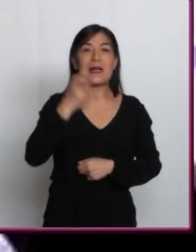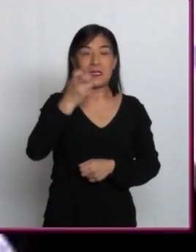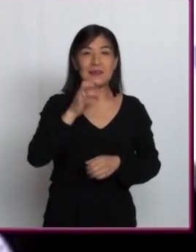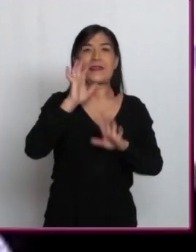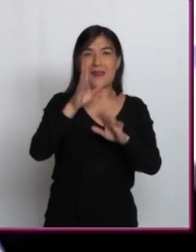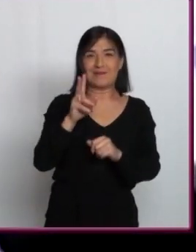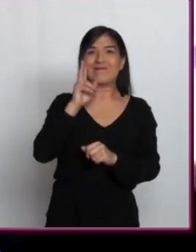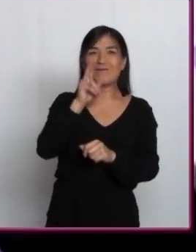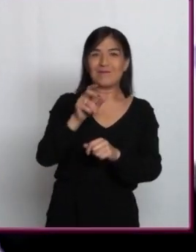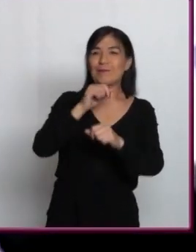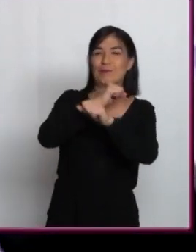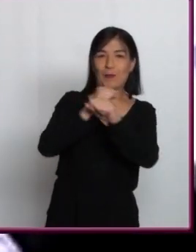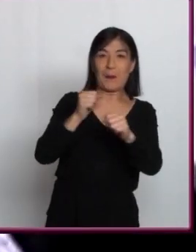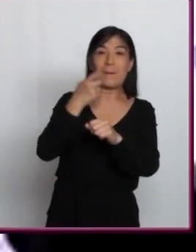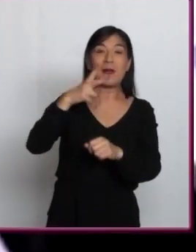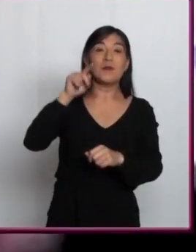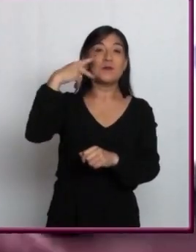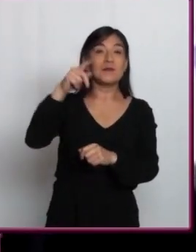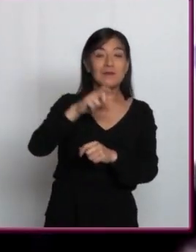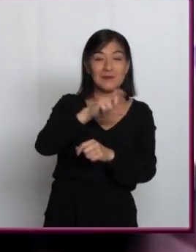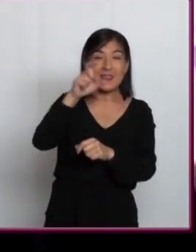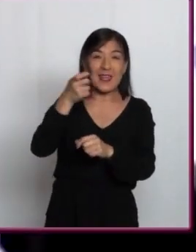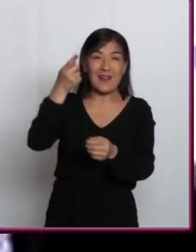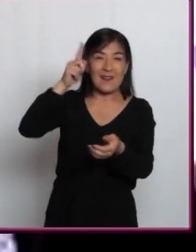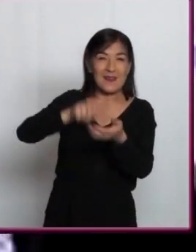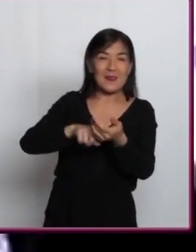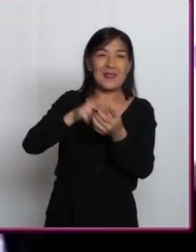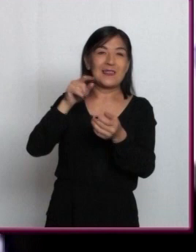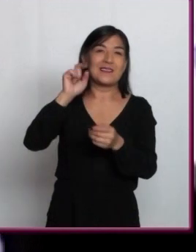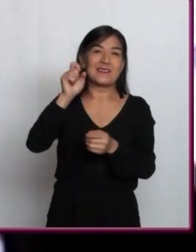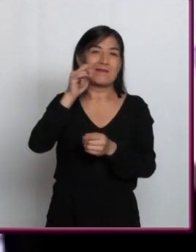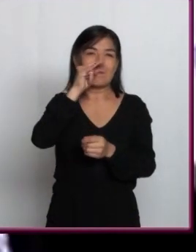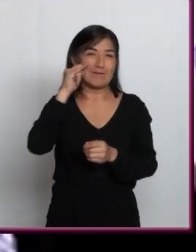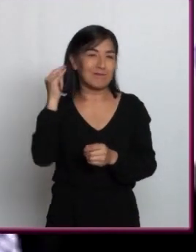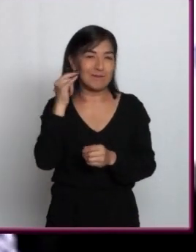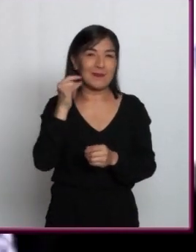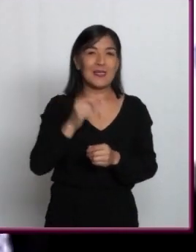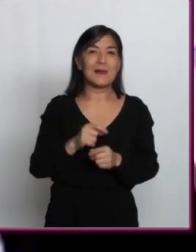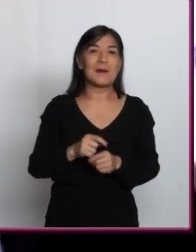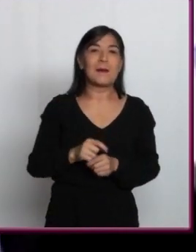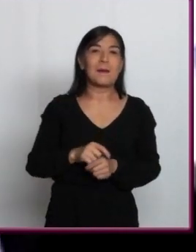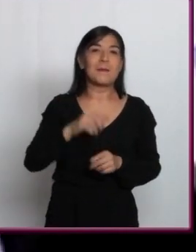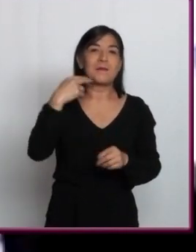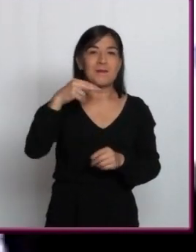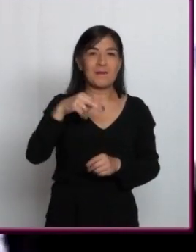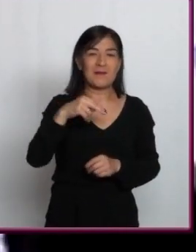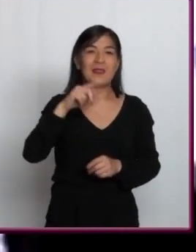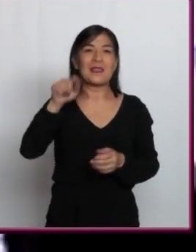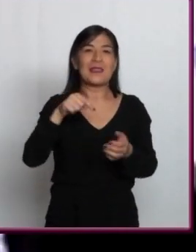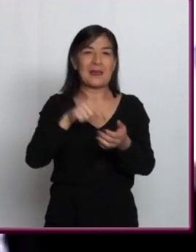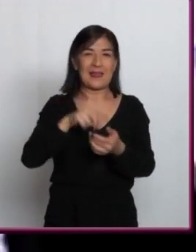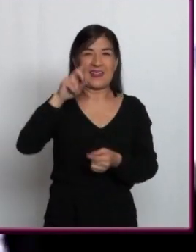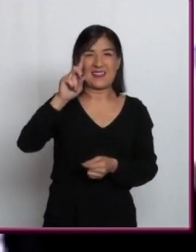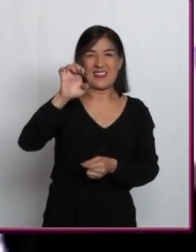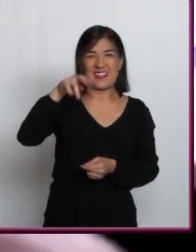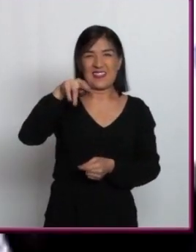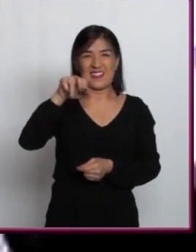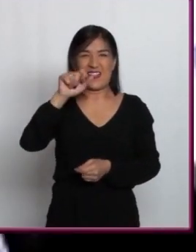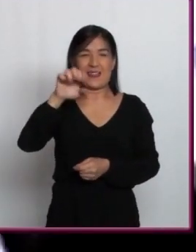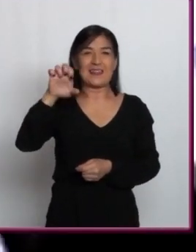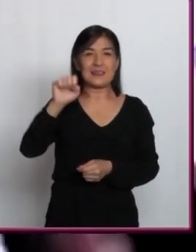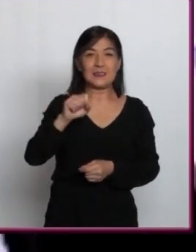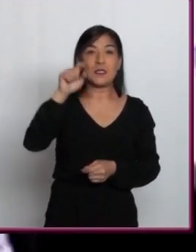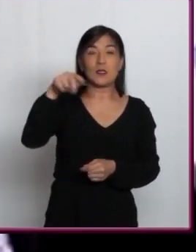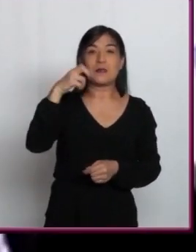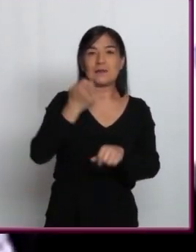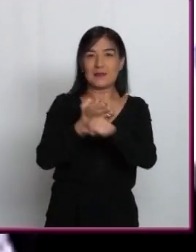pero está en una galaxia pequeña, satélite de nuestra galaxia, que se llama Nube Mayor de Magallanes, que está en el hemisferio